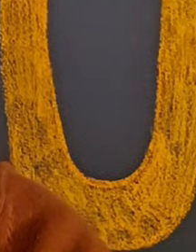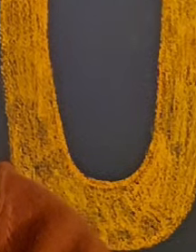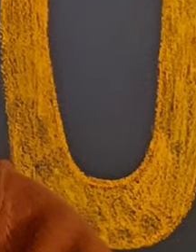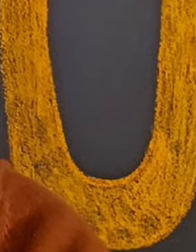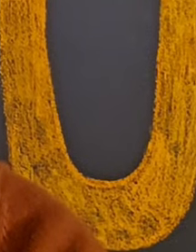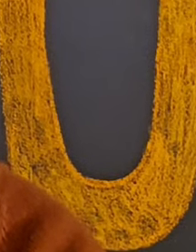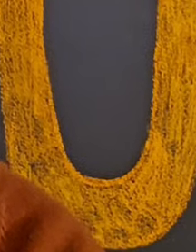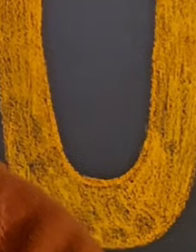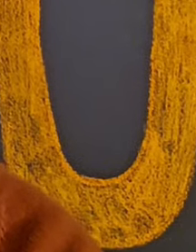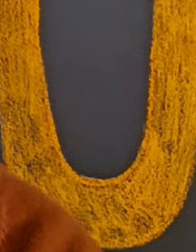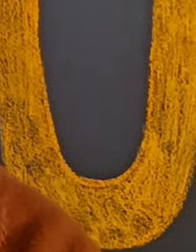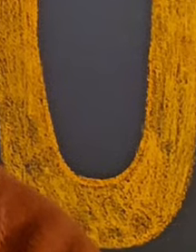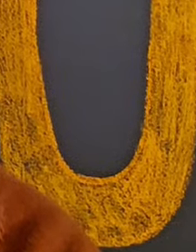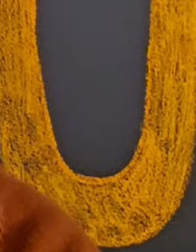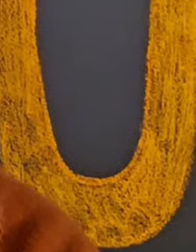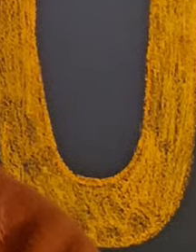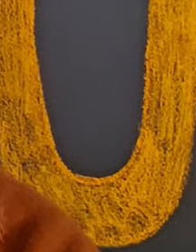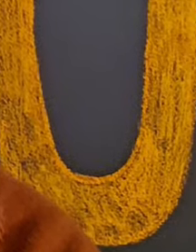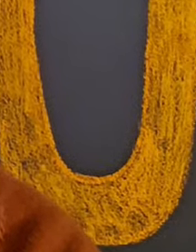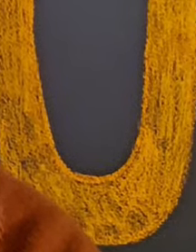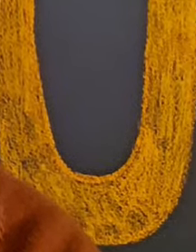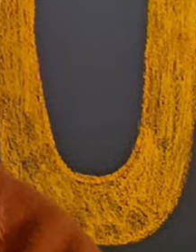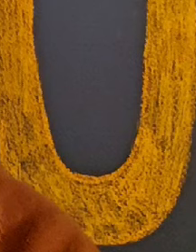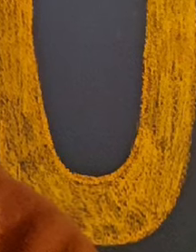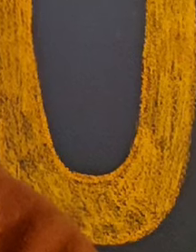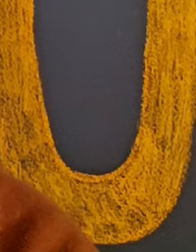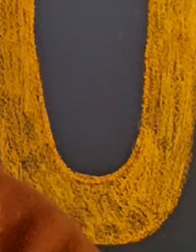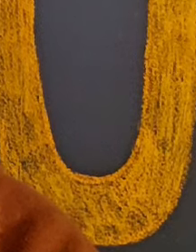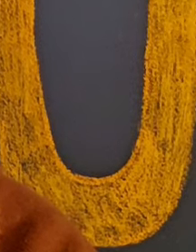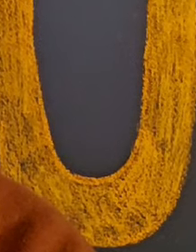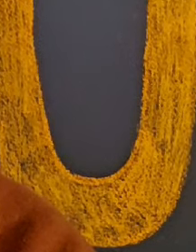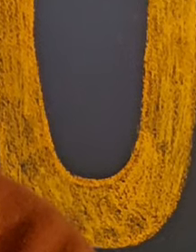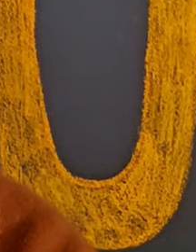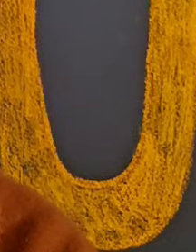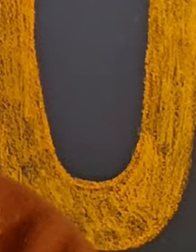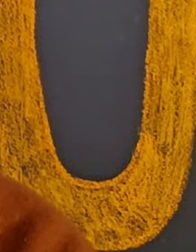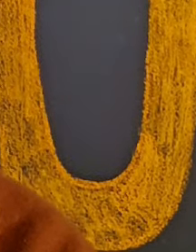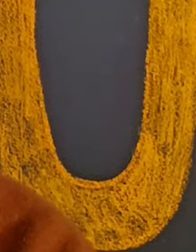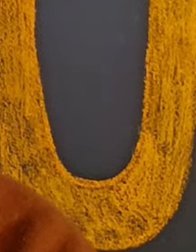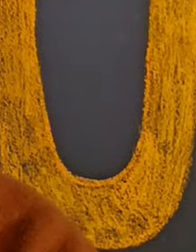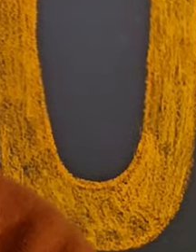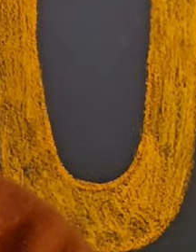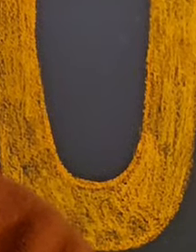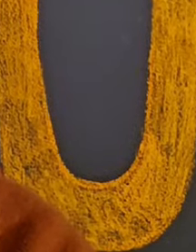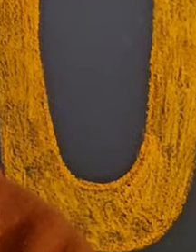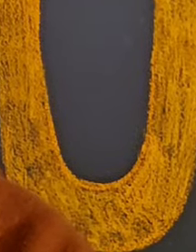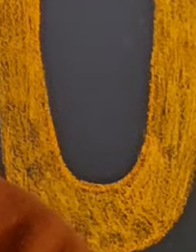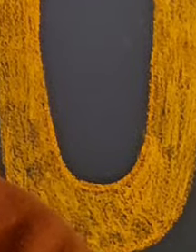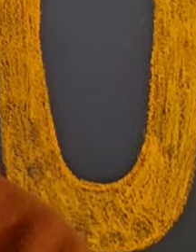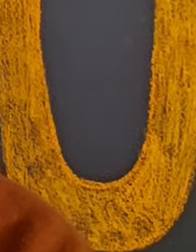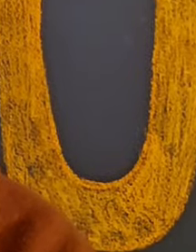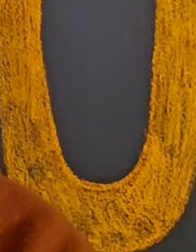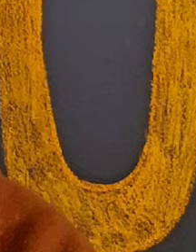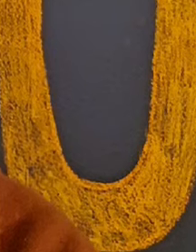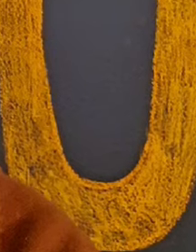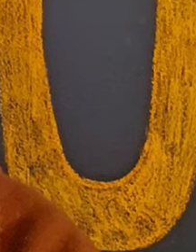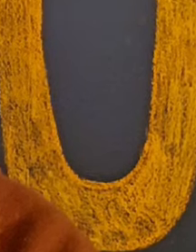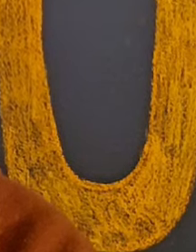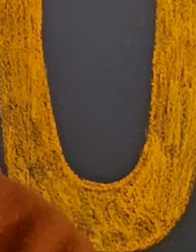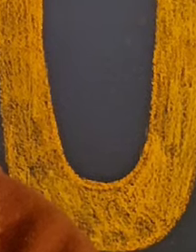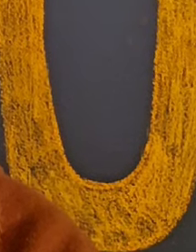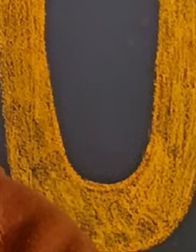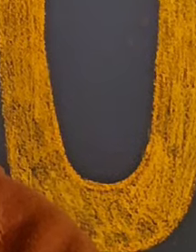una mentira piadosa y a la mera hora vote por quien le plazca, porque el voto es la arma que se tiene en